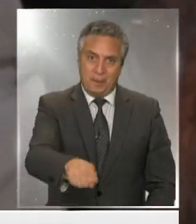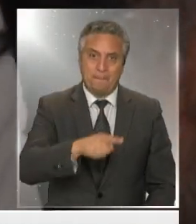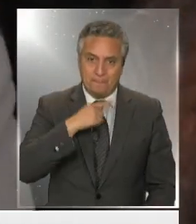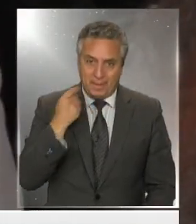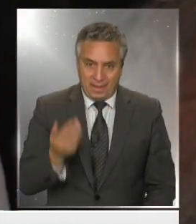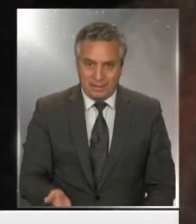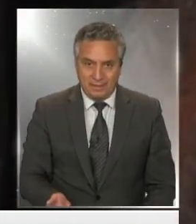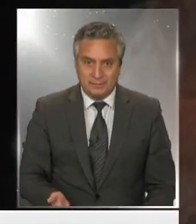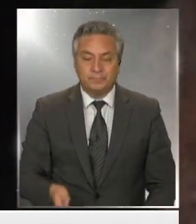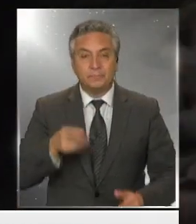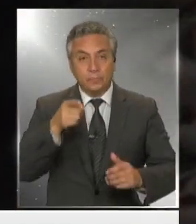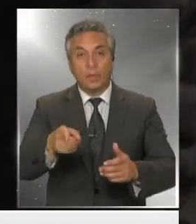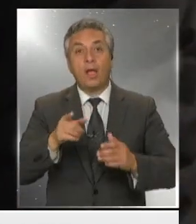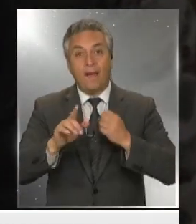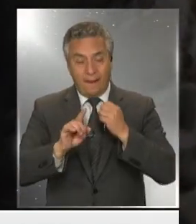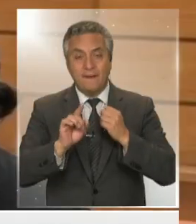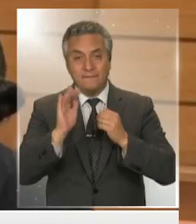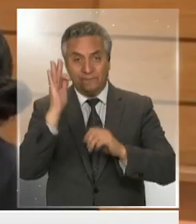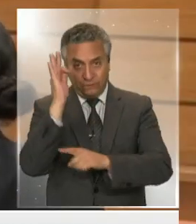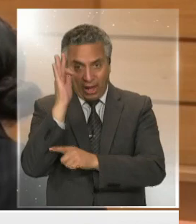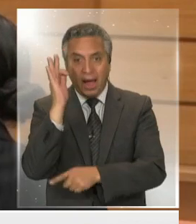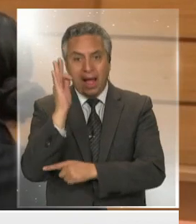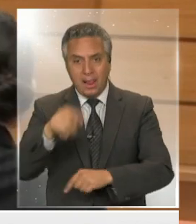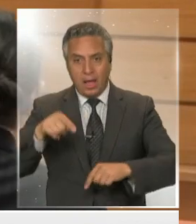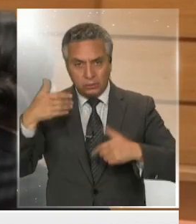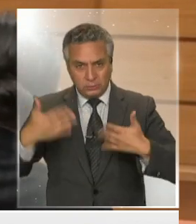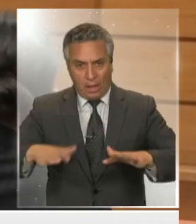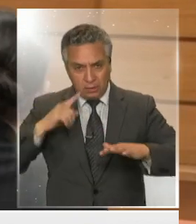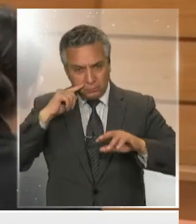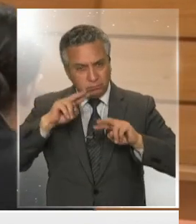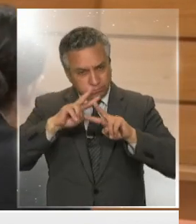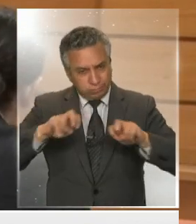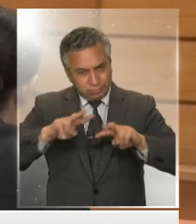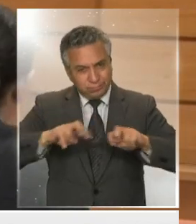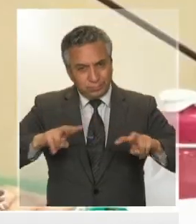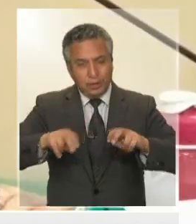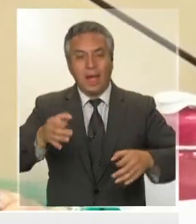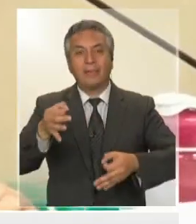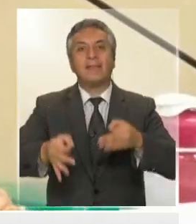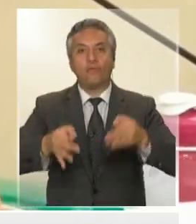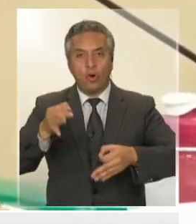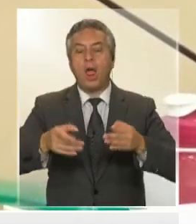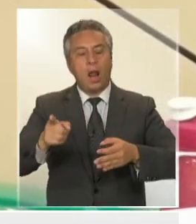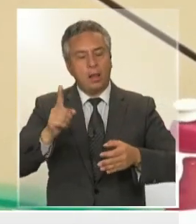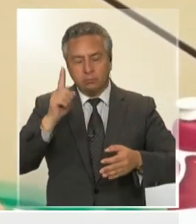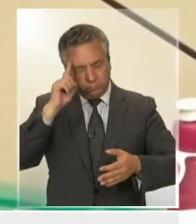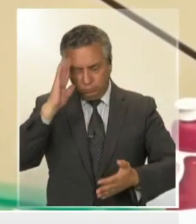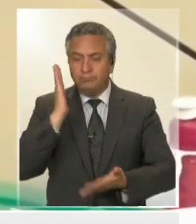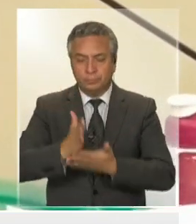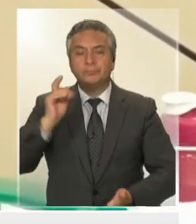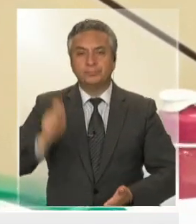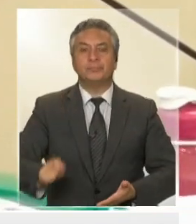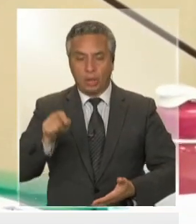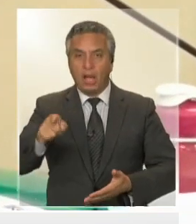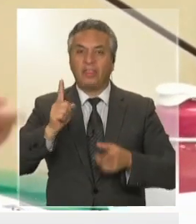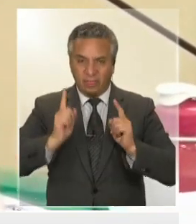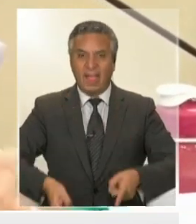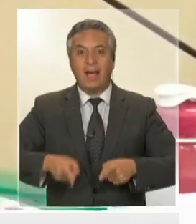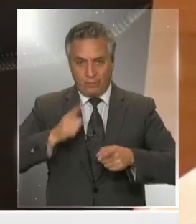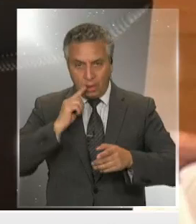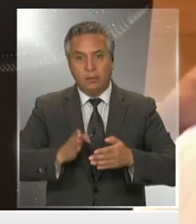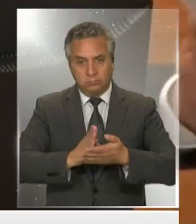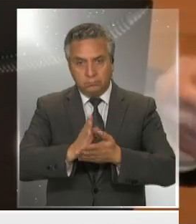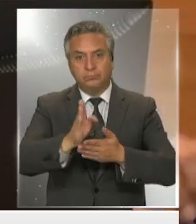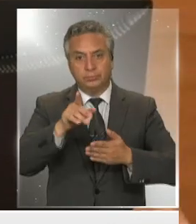la investigación. Este martes, revisados los antecedentes, el tribunal decidió que esta debe continuar y se deben realizar peritajes